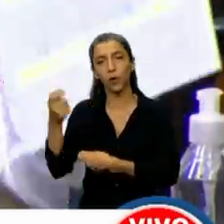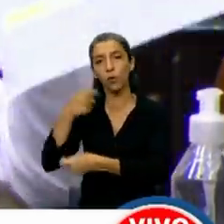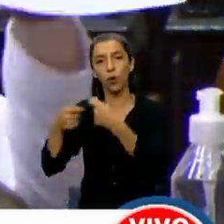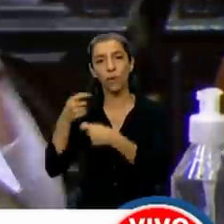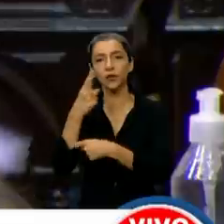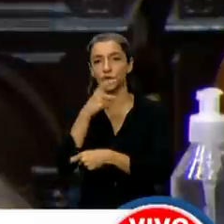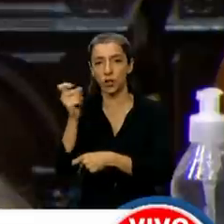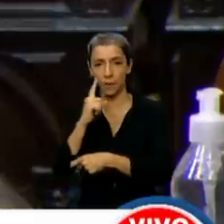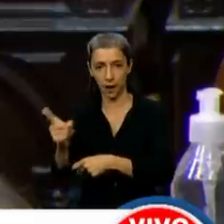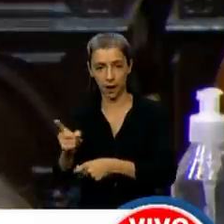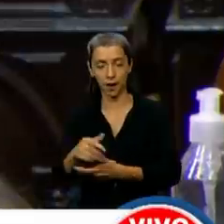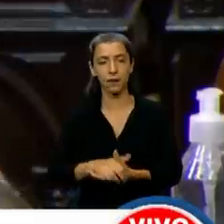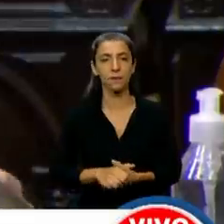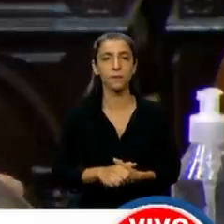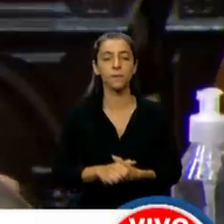mil